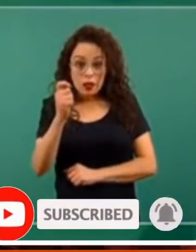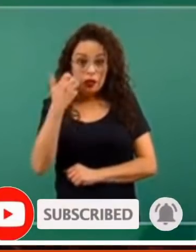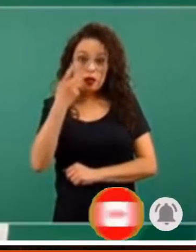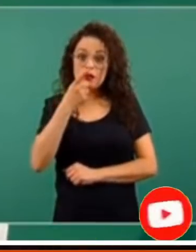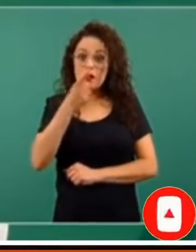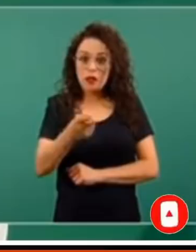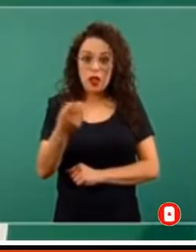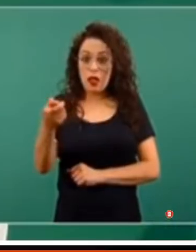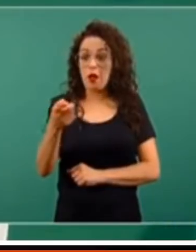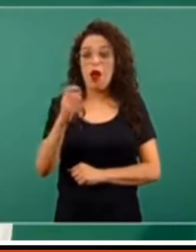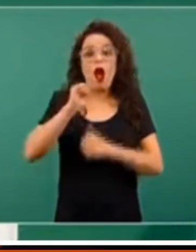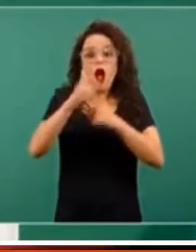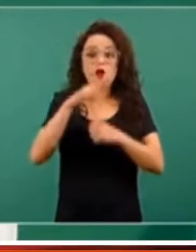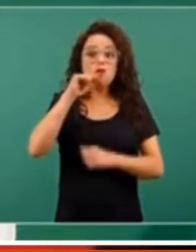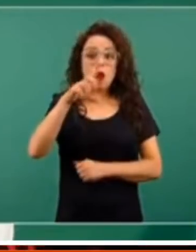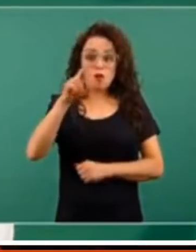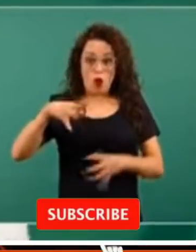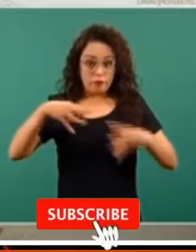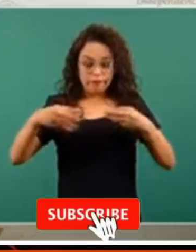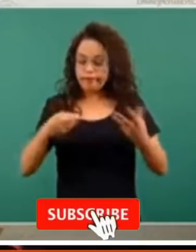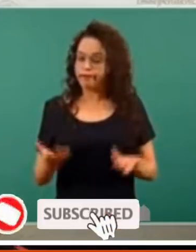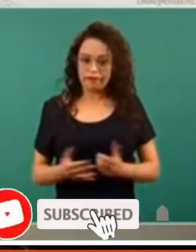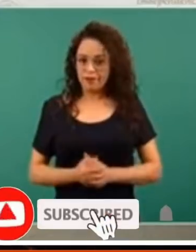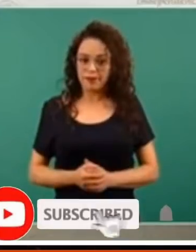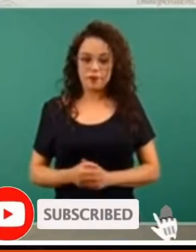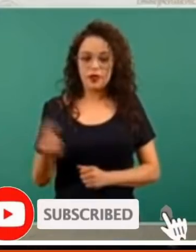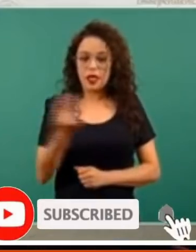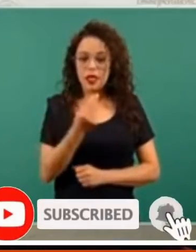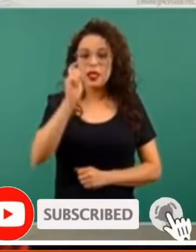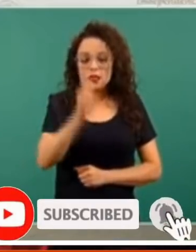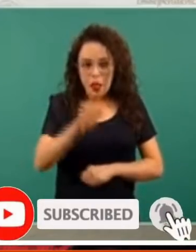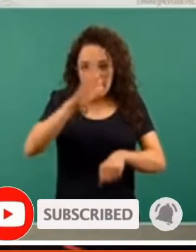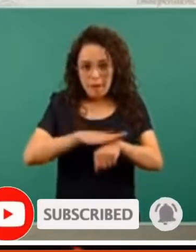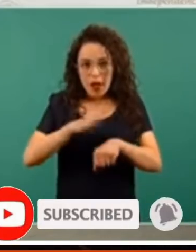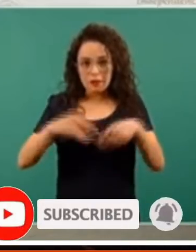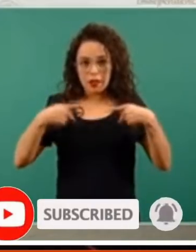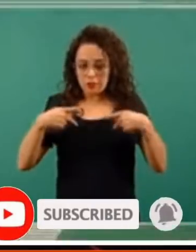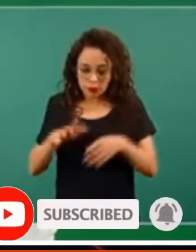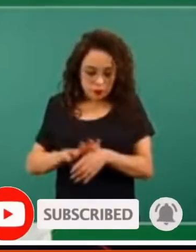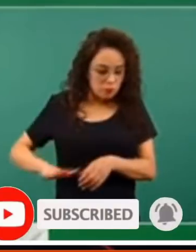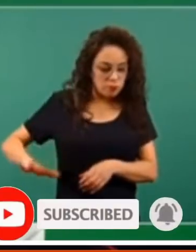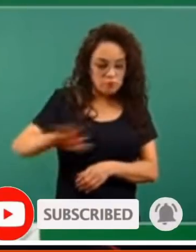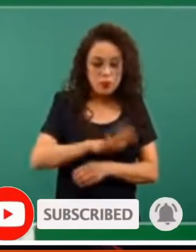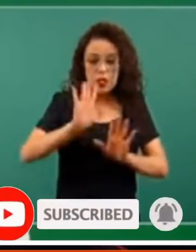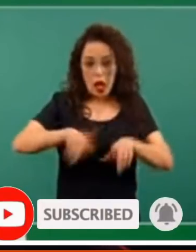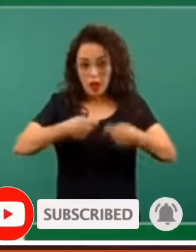inferencias epidemiológicas. Lo que se requiere es la experiencia poblacional de cómo se